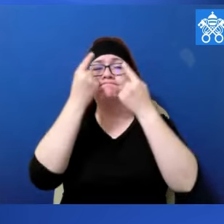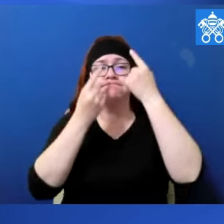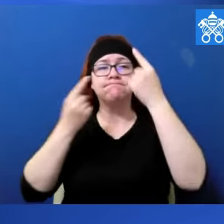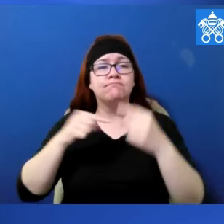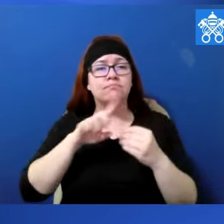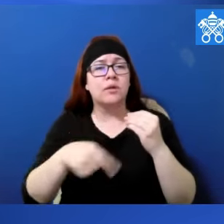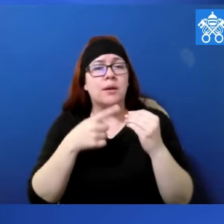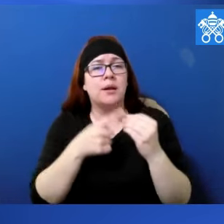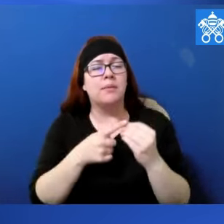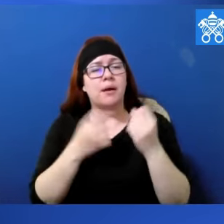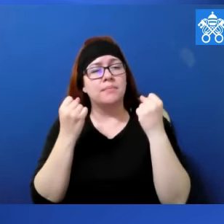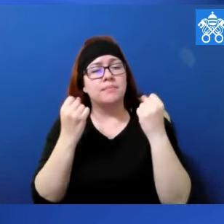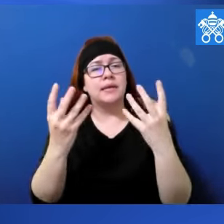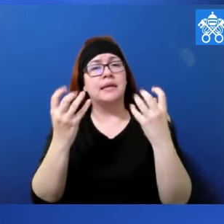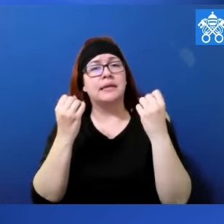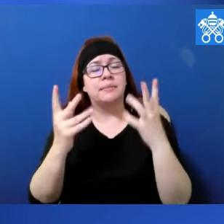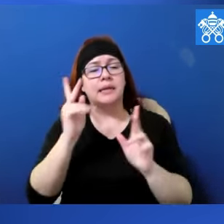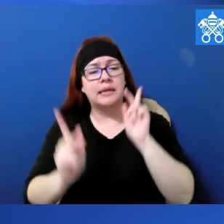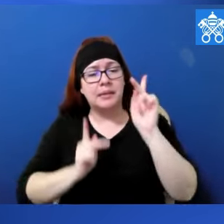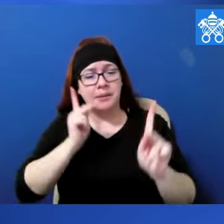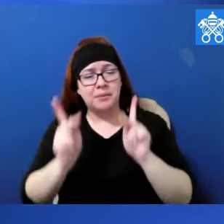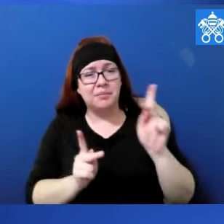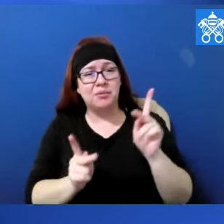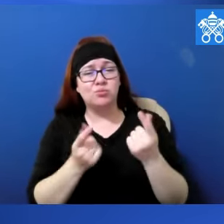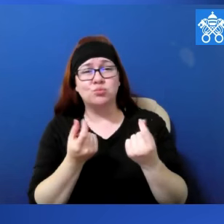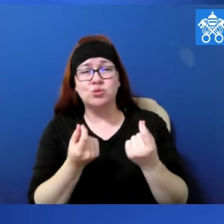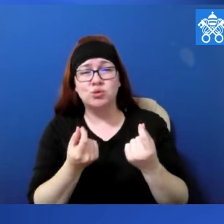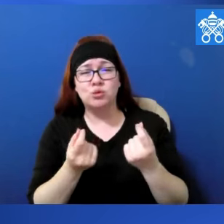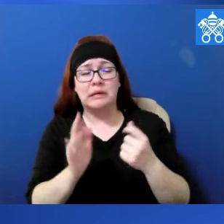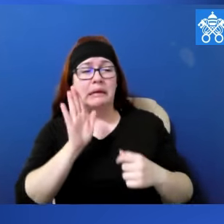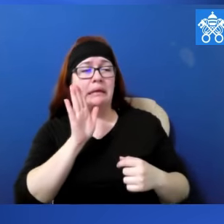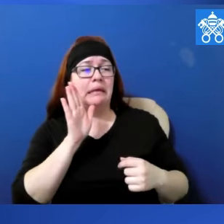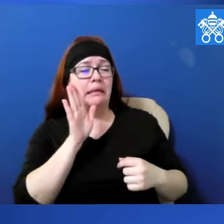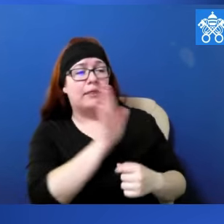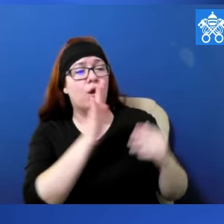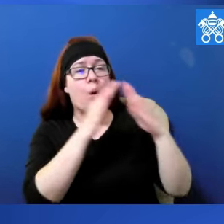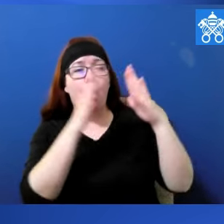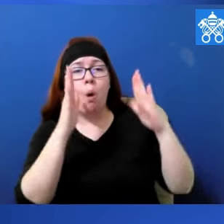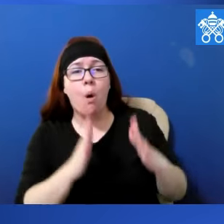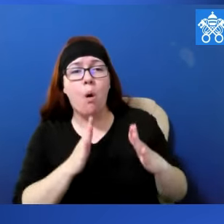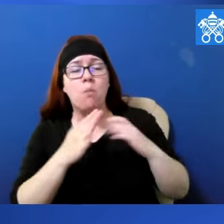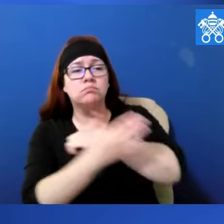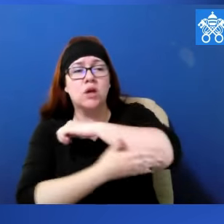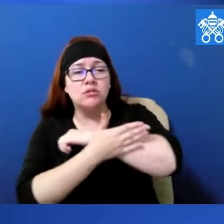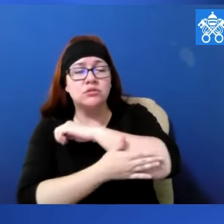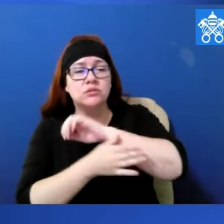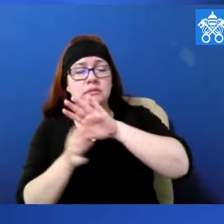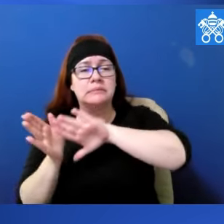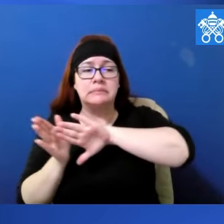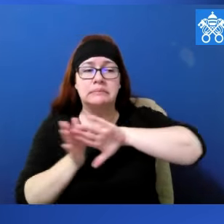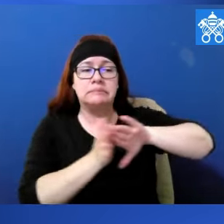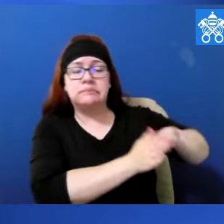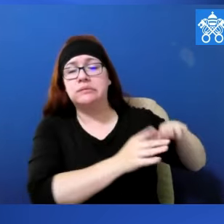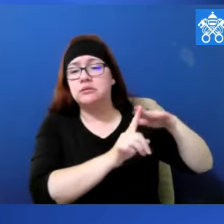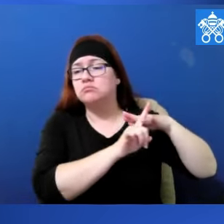reflexionar sobre la realidad de tantas personas que tienen que dejar su tierra buscando un lugar donde